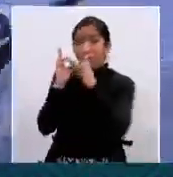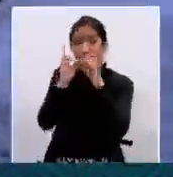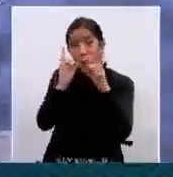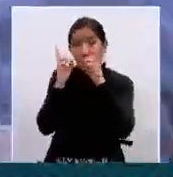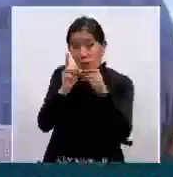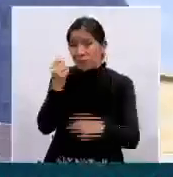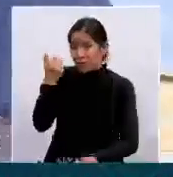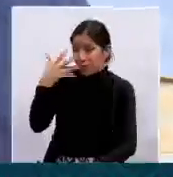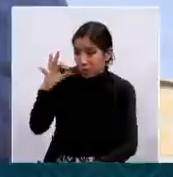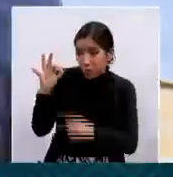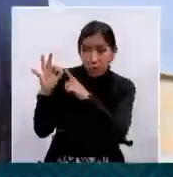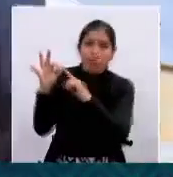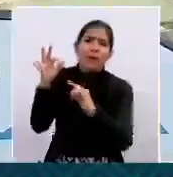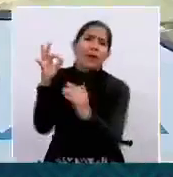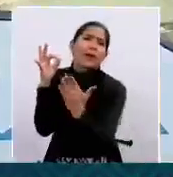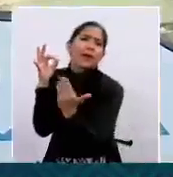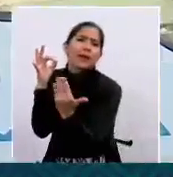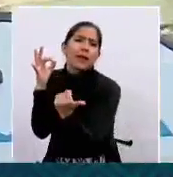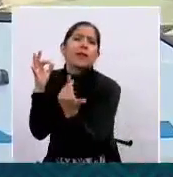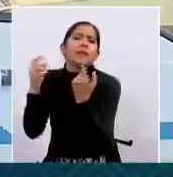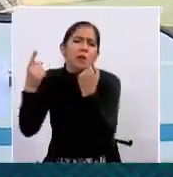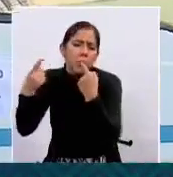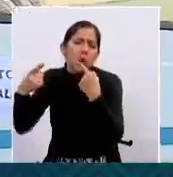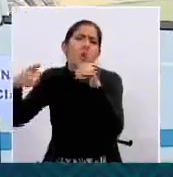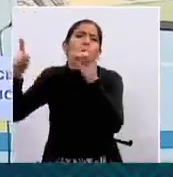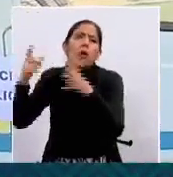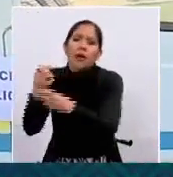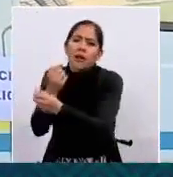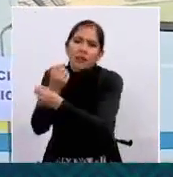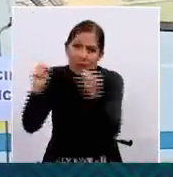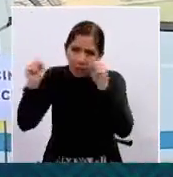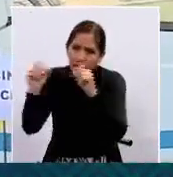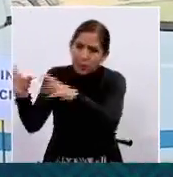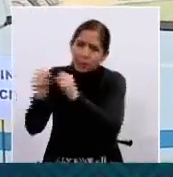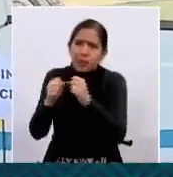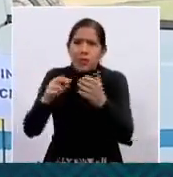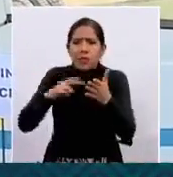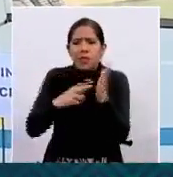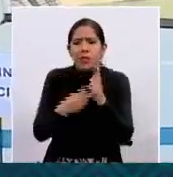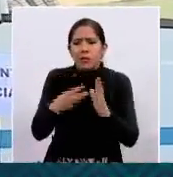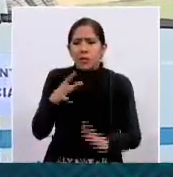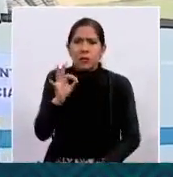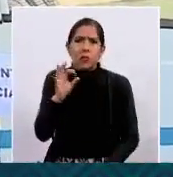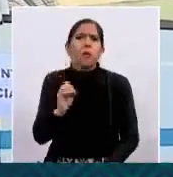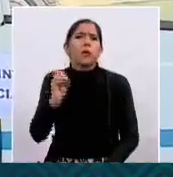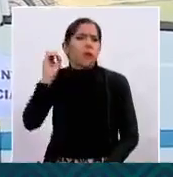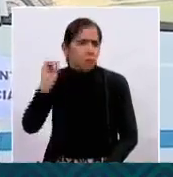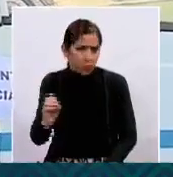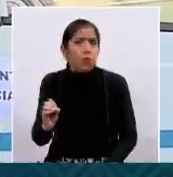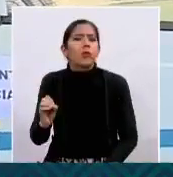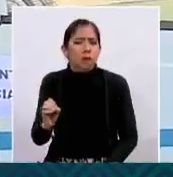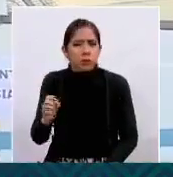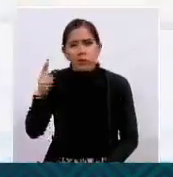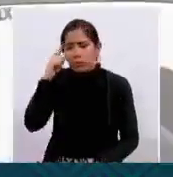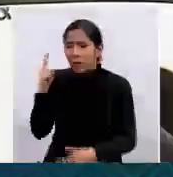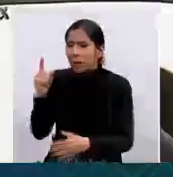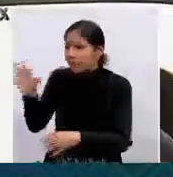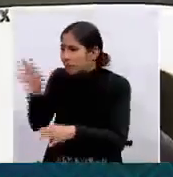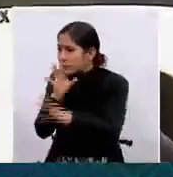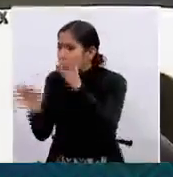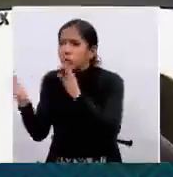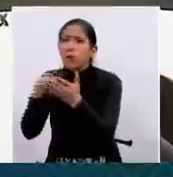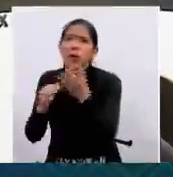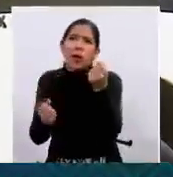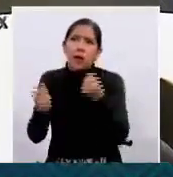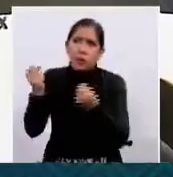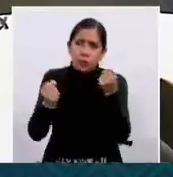estamos con un aproximado de más del 90% de efectividad en la recuperación del robo de vehículos.